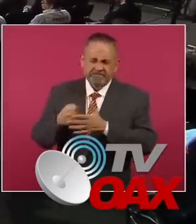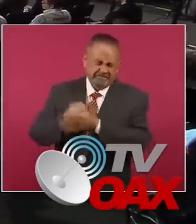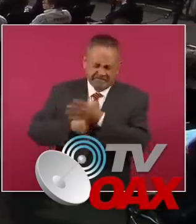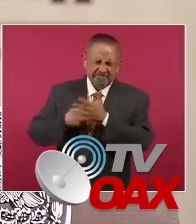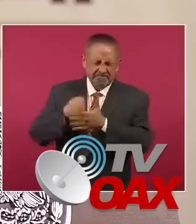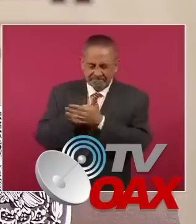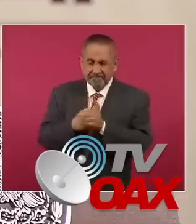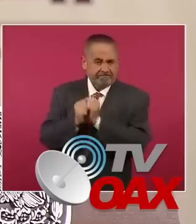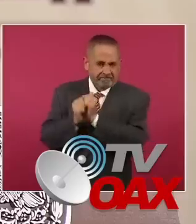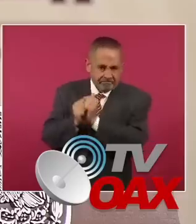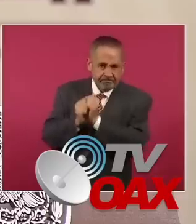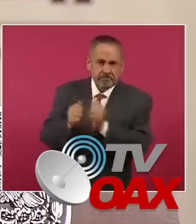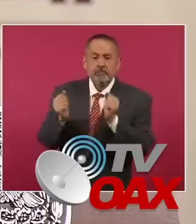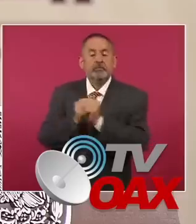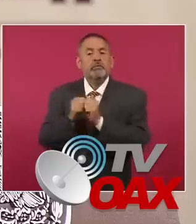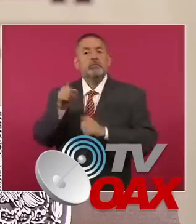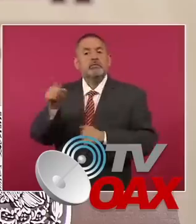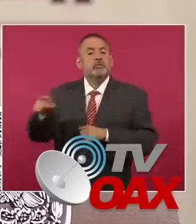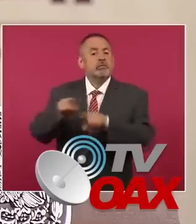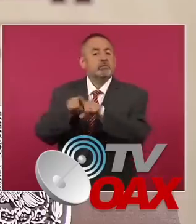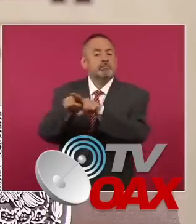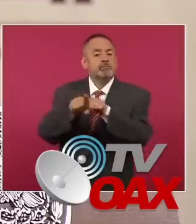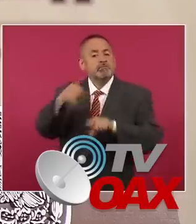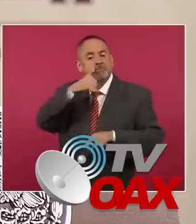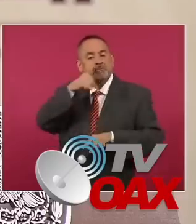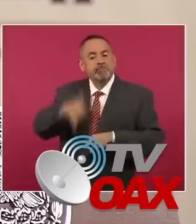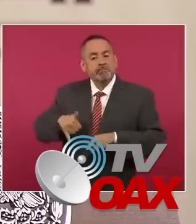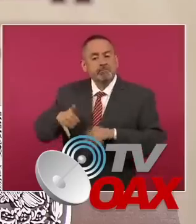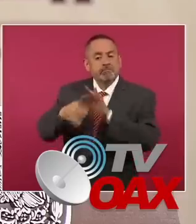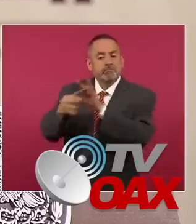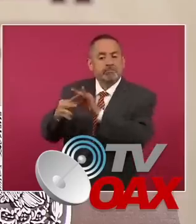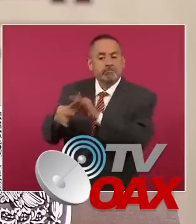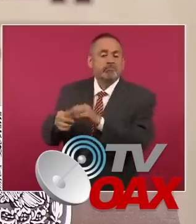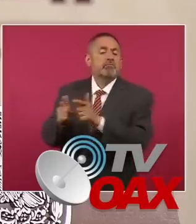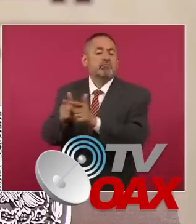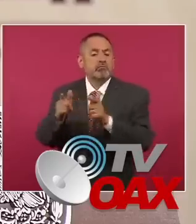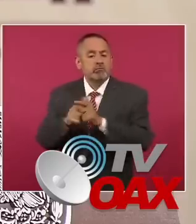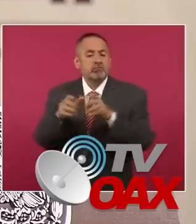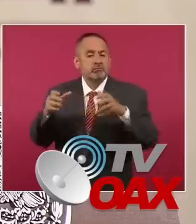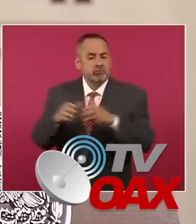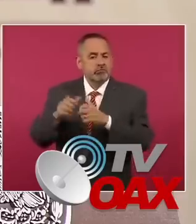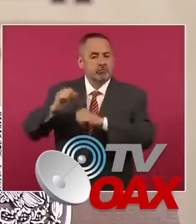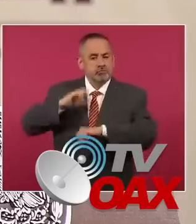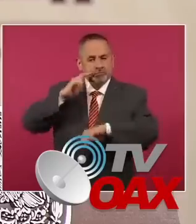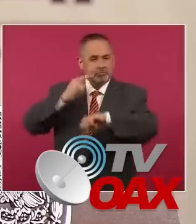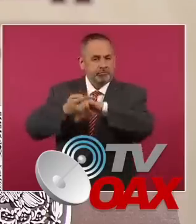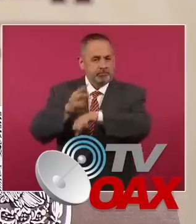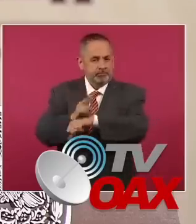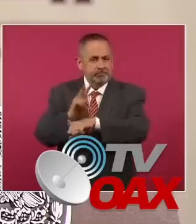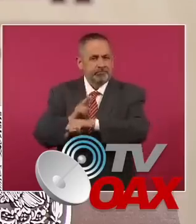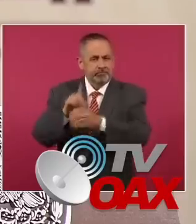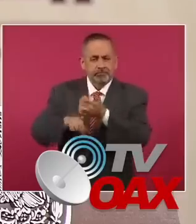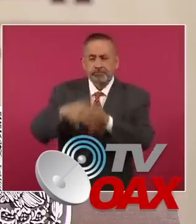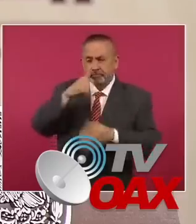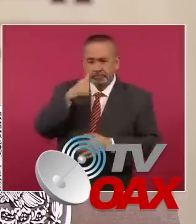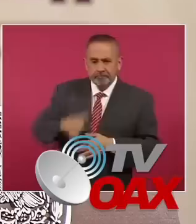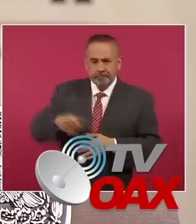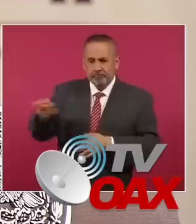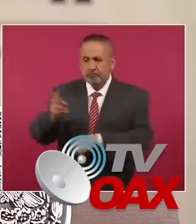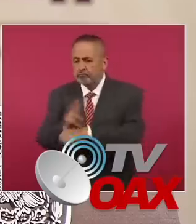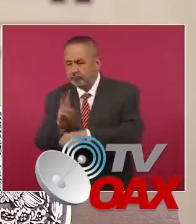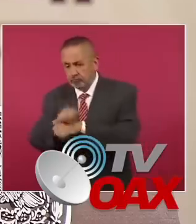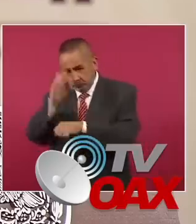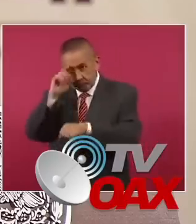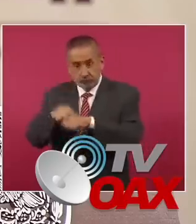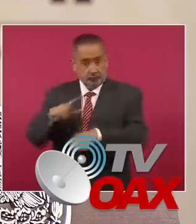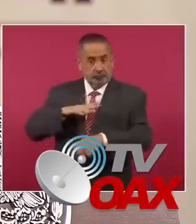con nuestros hermanos italianos, con el Cuerpo de Carabinieri de Tutela del Patrimonio Cultural, aquí presente